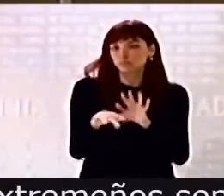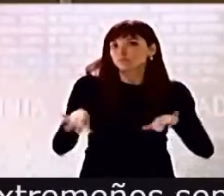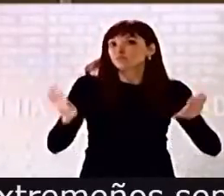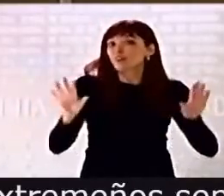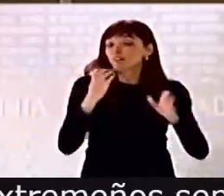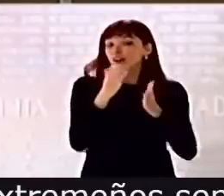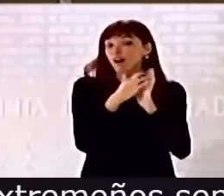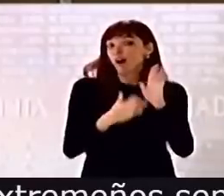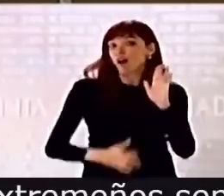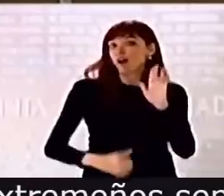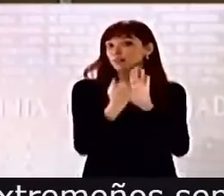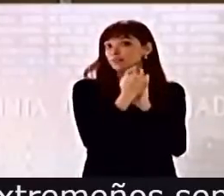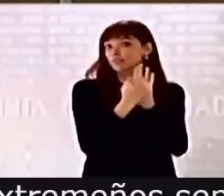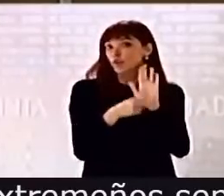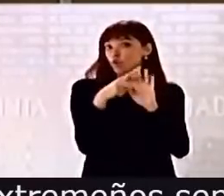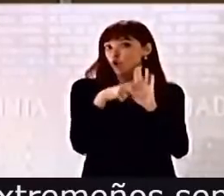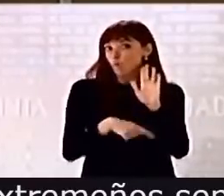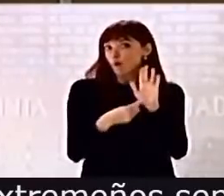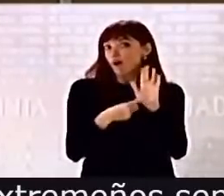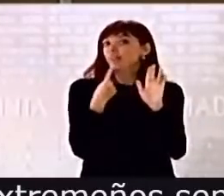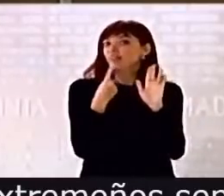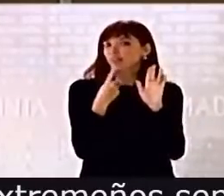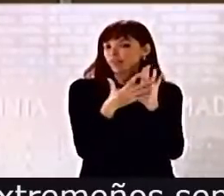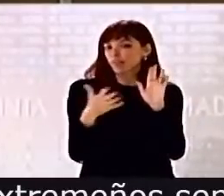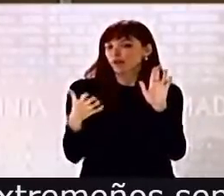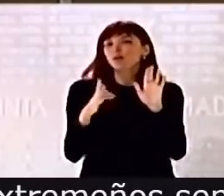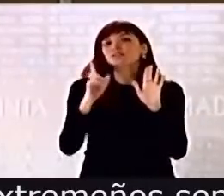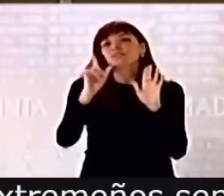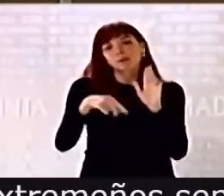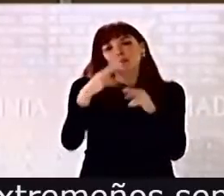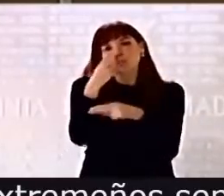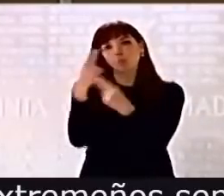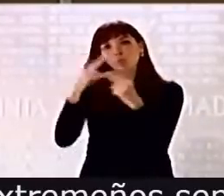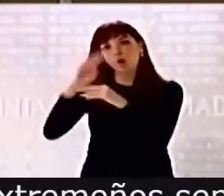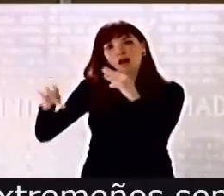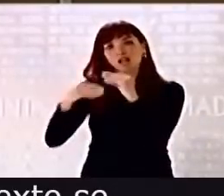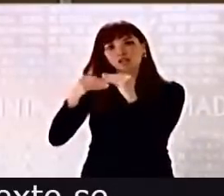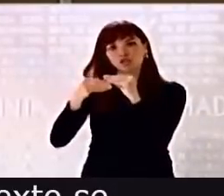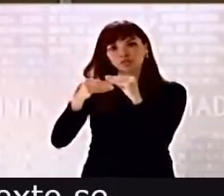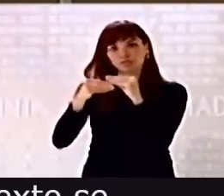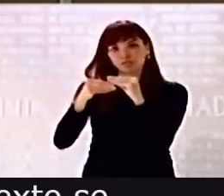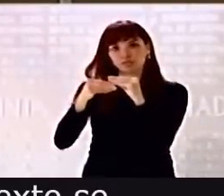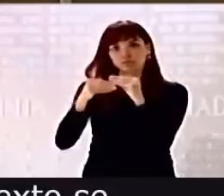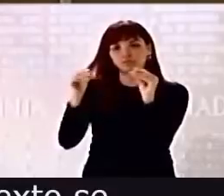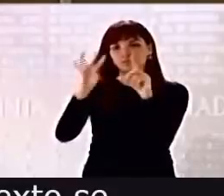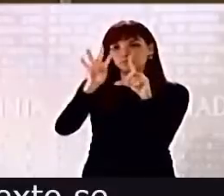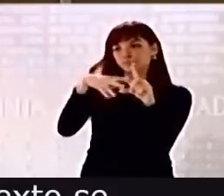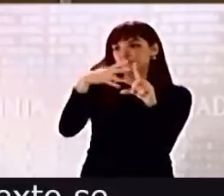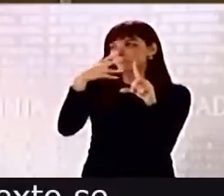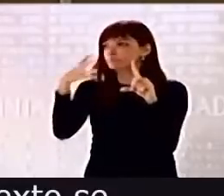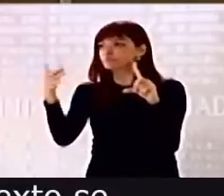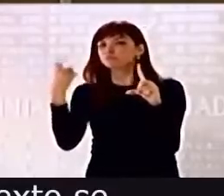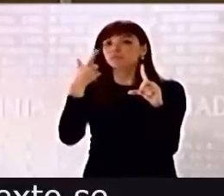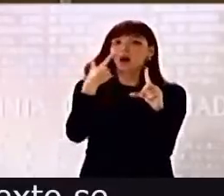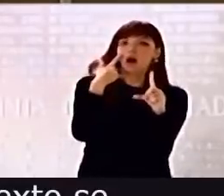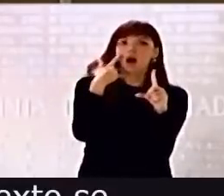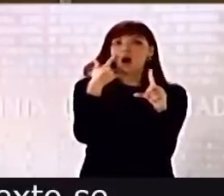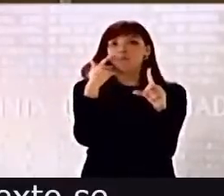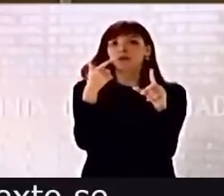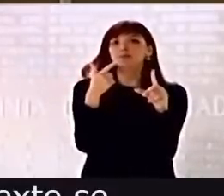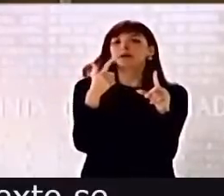el texto articulado de la norma, se publicarán también como un anexo en forma de tabla que